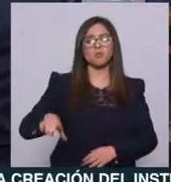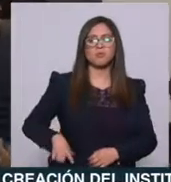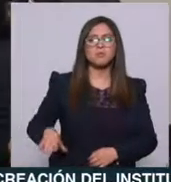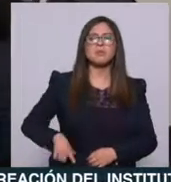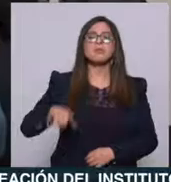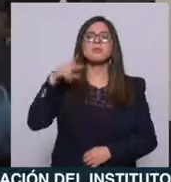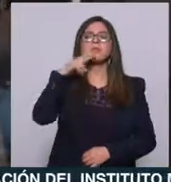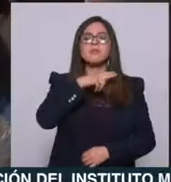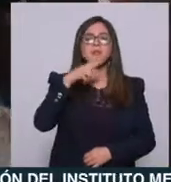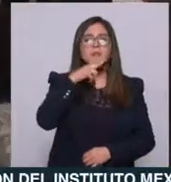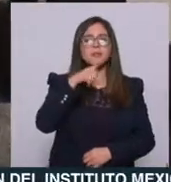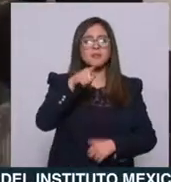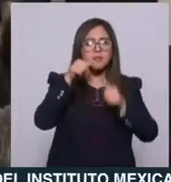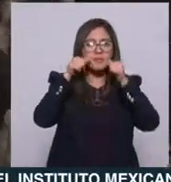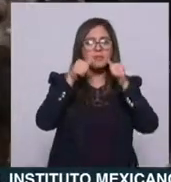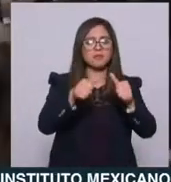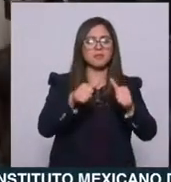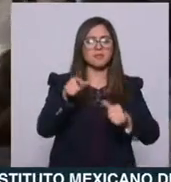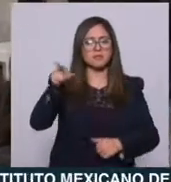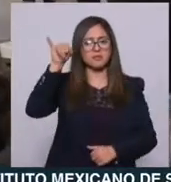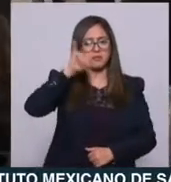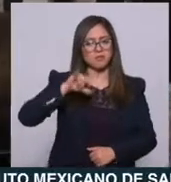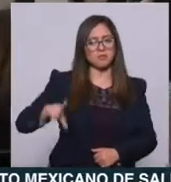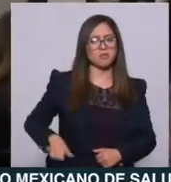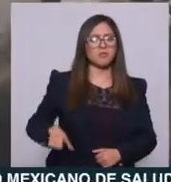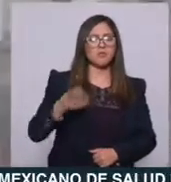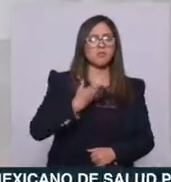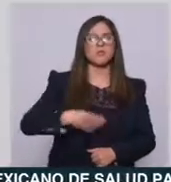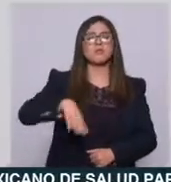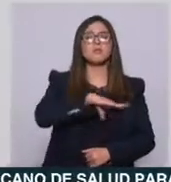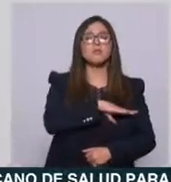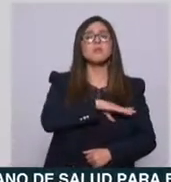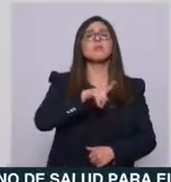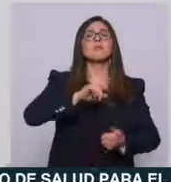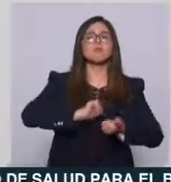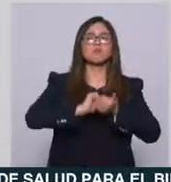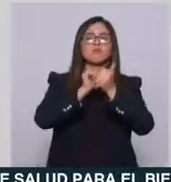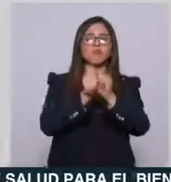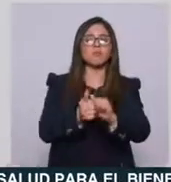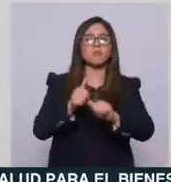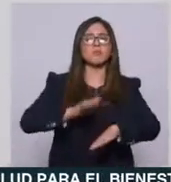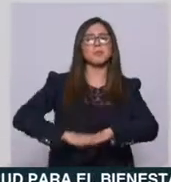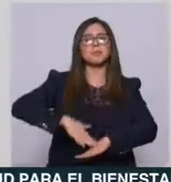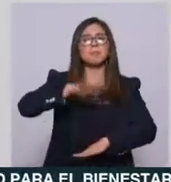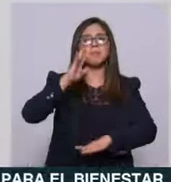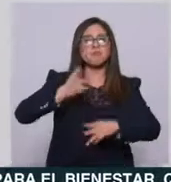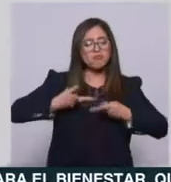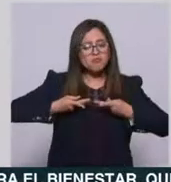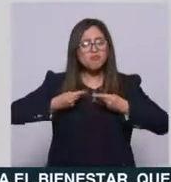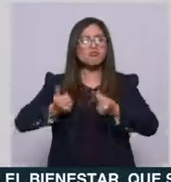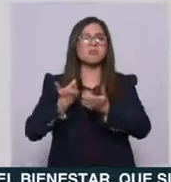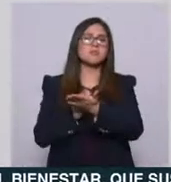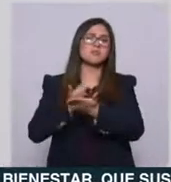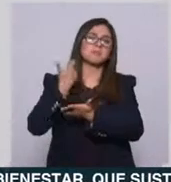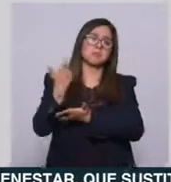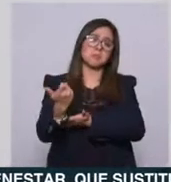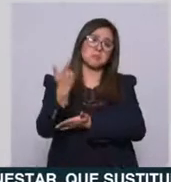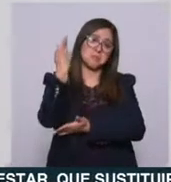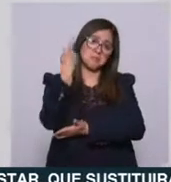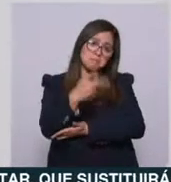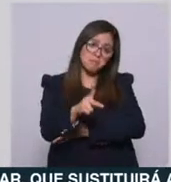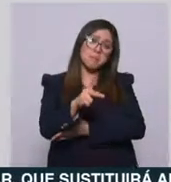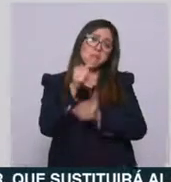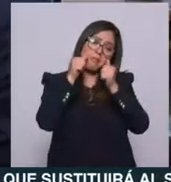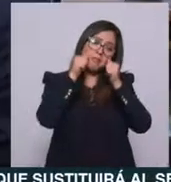gubernamental. La jefa de gobierno, Claudia Sheinbaum, dijo que la medida podría generar mayor burocracia y gasto para el gobierno, pero los beneficios